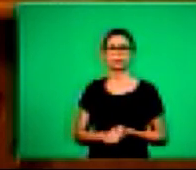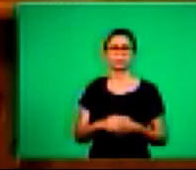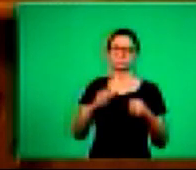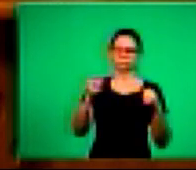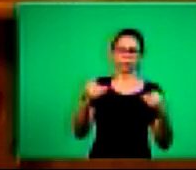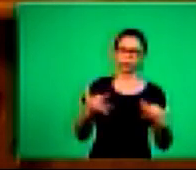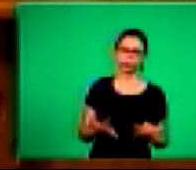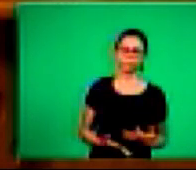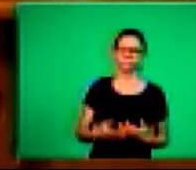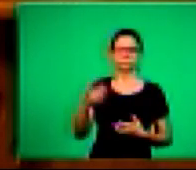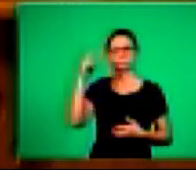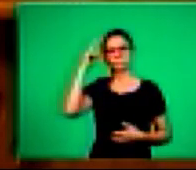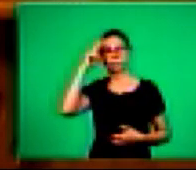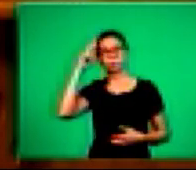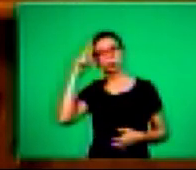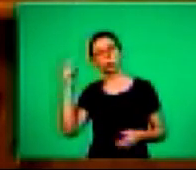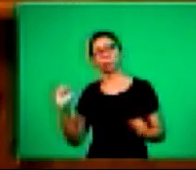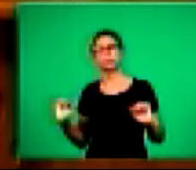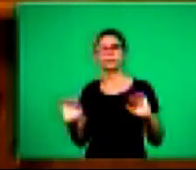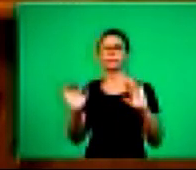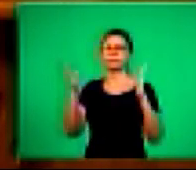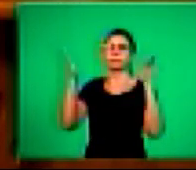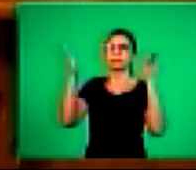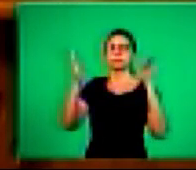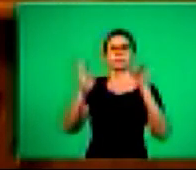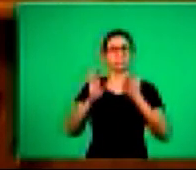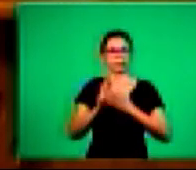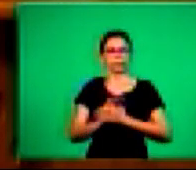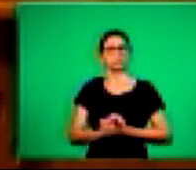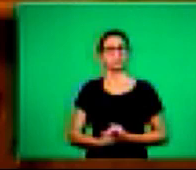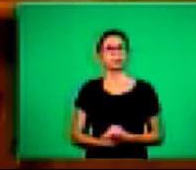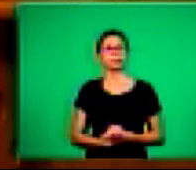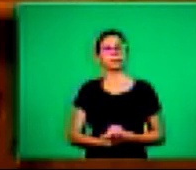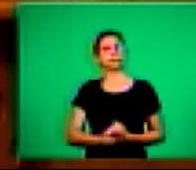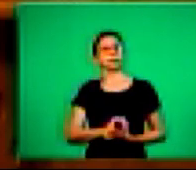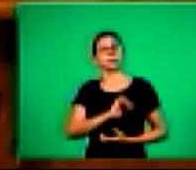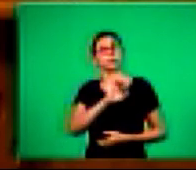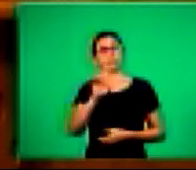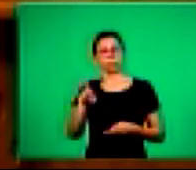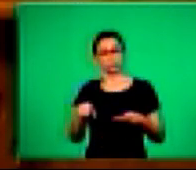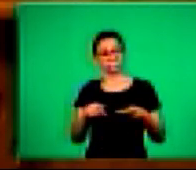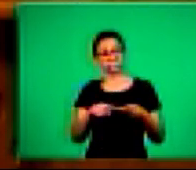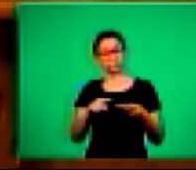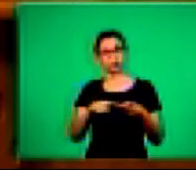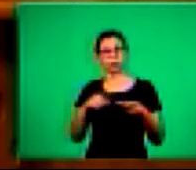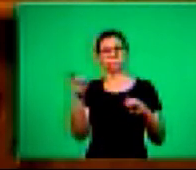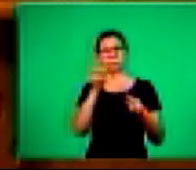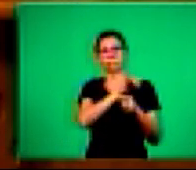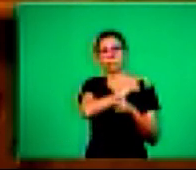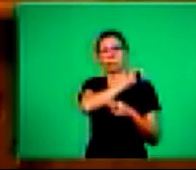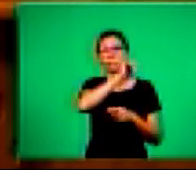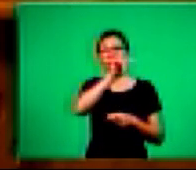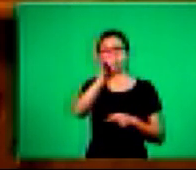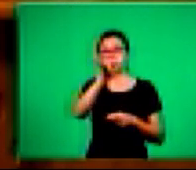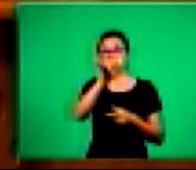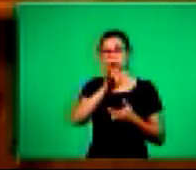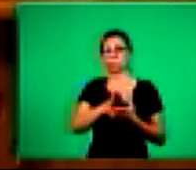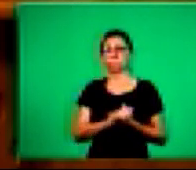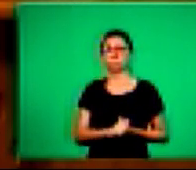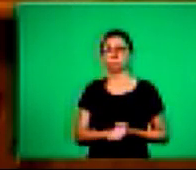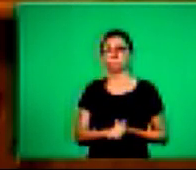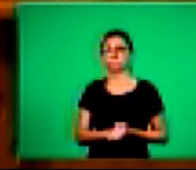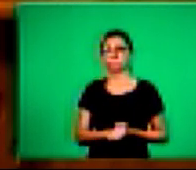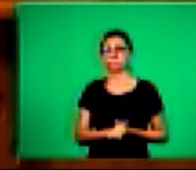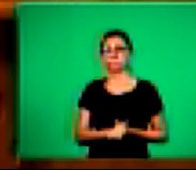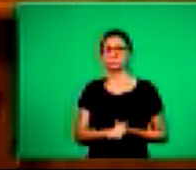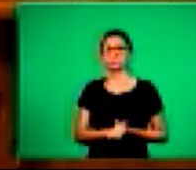invitó a una fiesta todo el mundo puede hacer esto ahora aquí aquello que ocurrió aquí